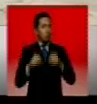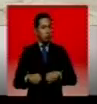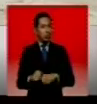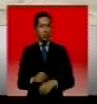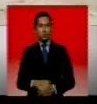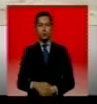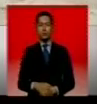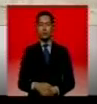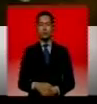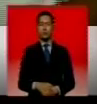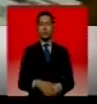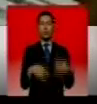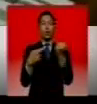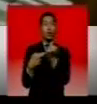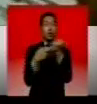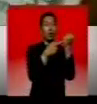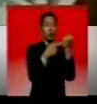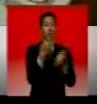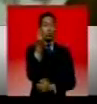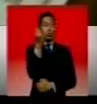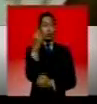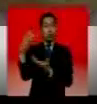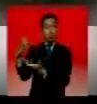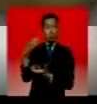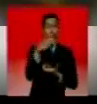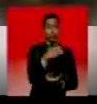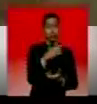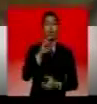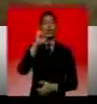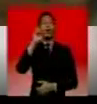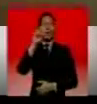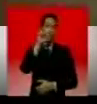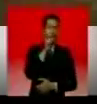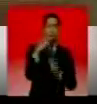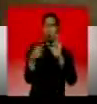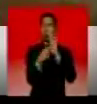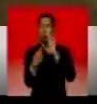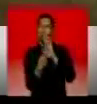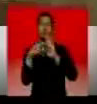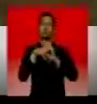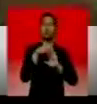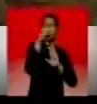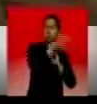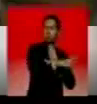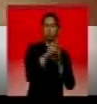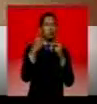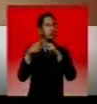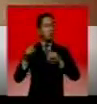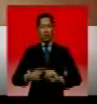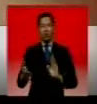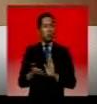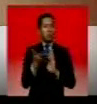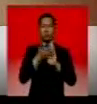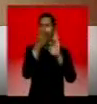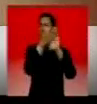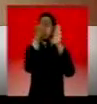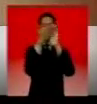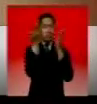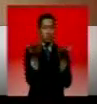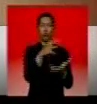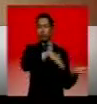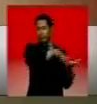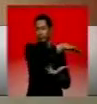Los recursos que se reciban por concepto de impuestos y donaciones destinados para reconstruir las zonas afectadas por el